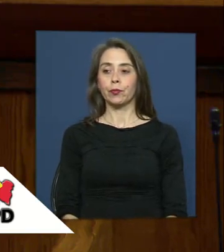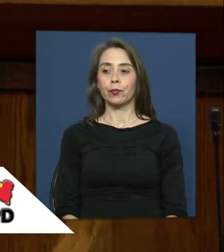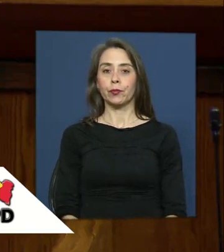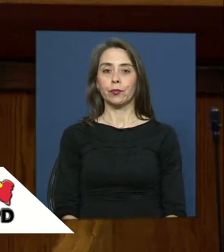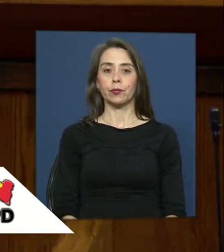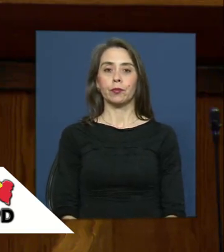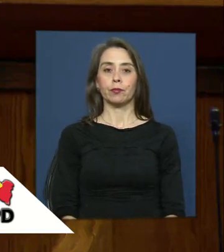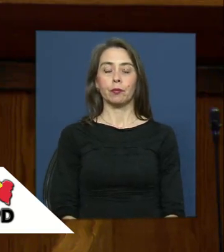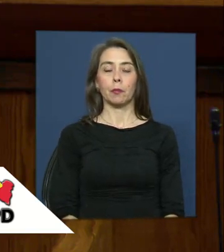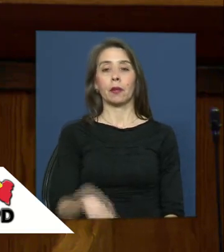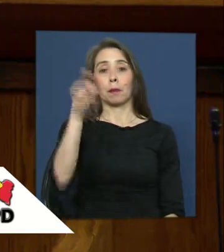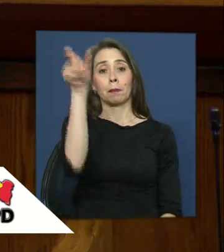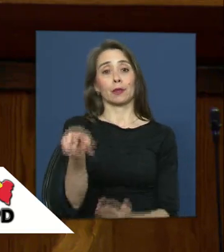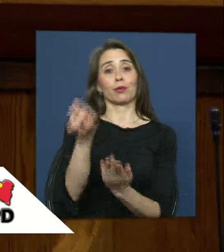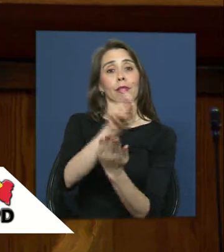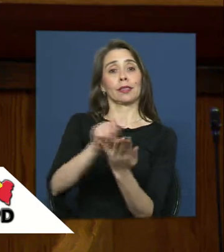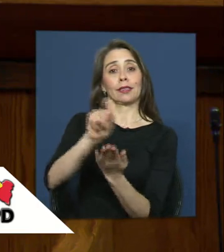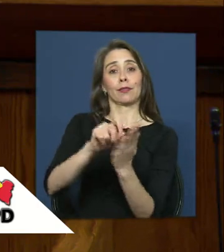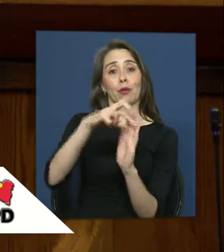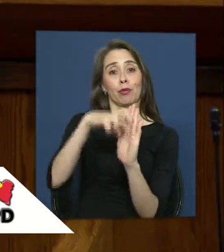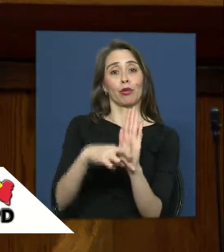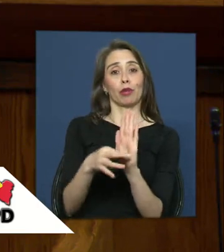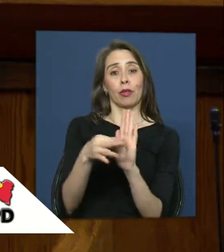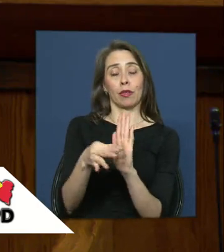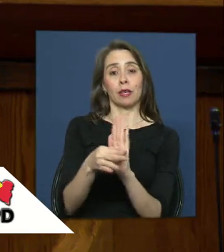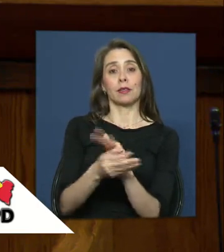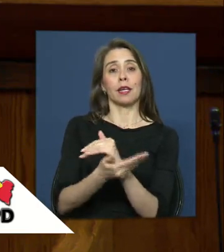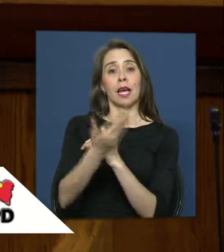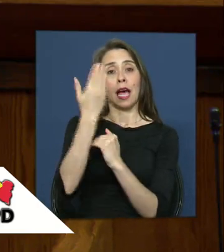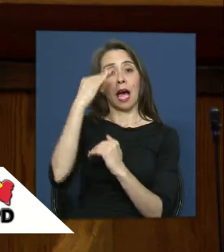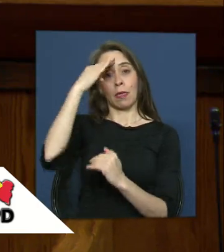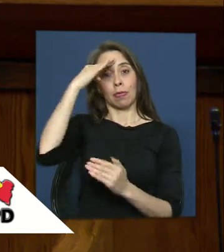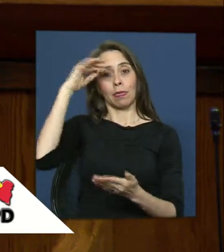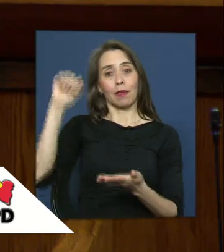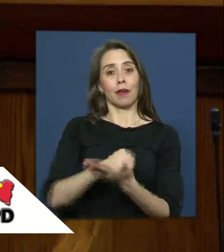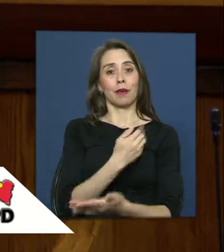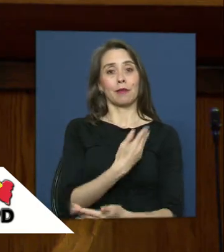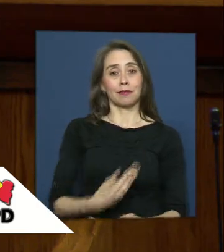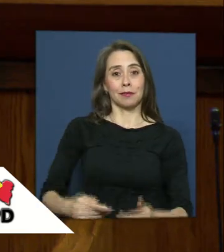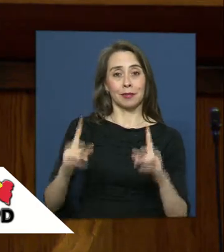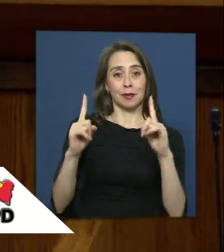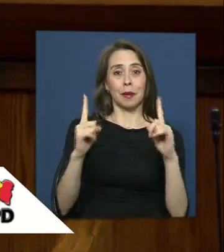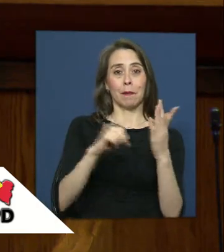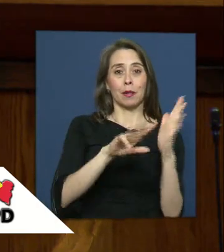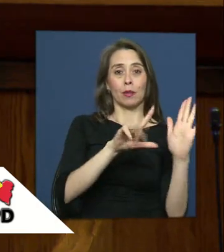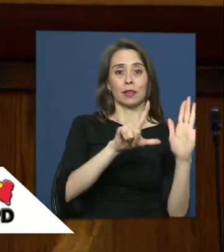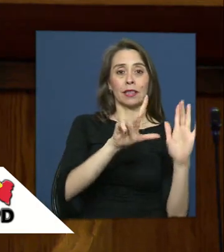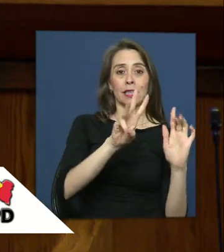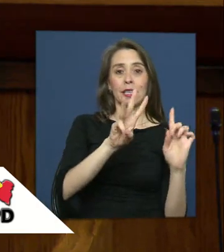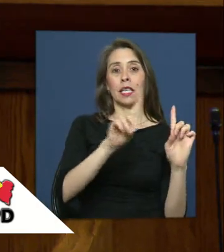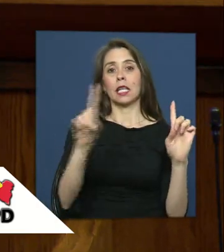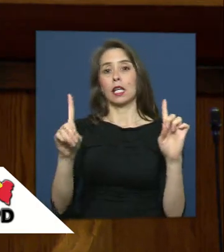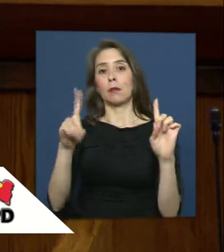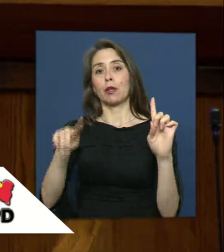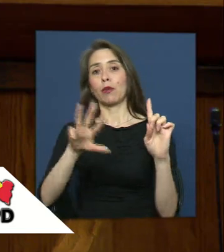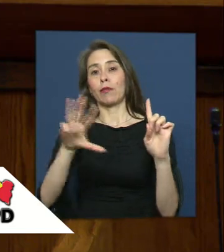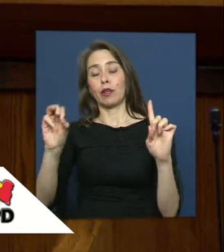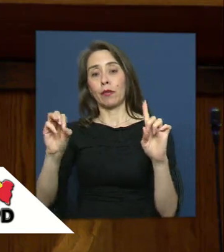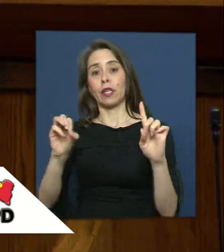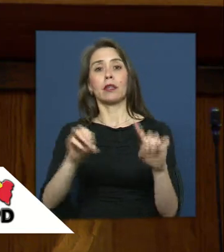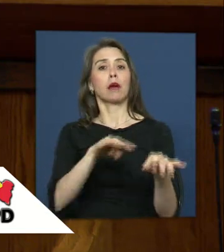Según expresan sus autores, la política represiva ejecutada por el régimen militar entre los años 73 y 90 creó un cuadro de